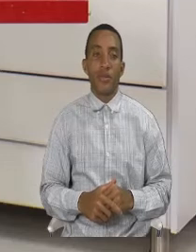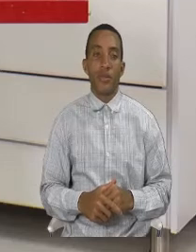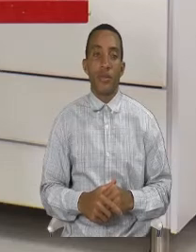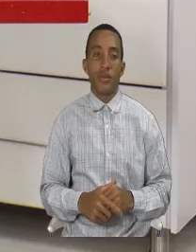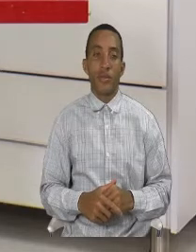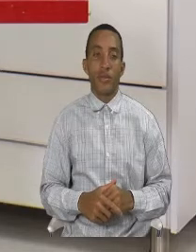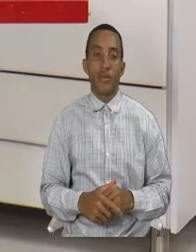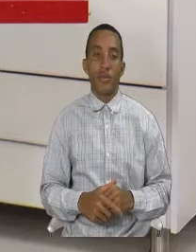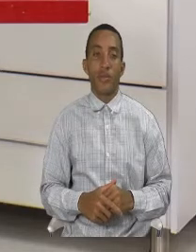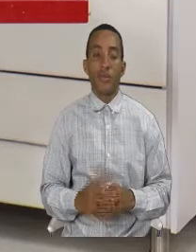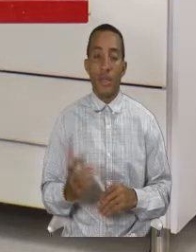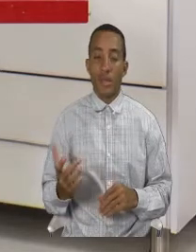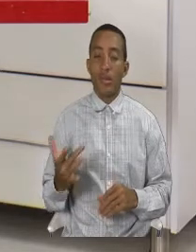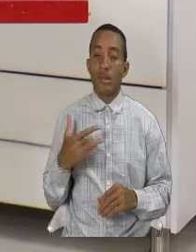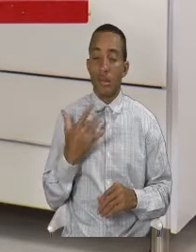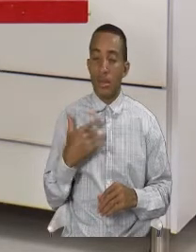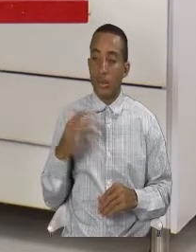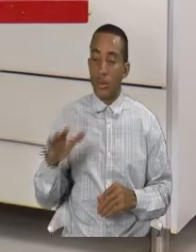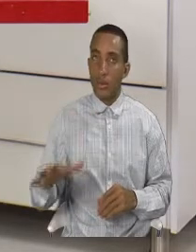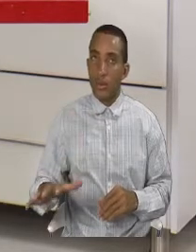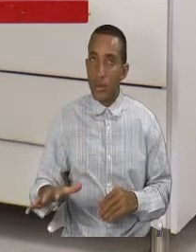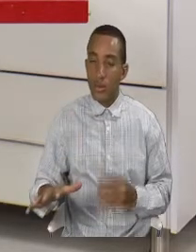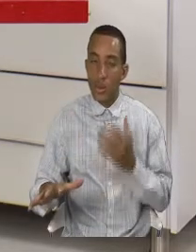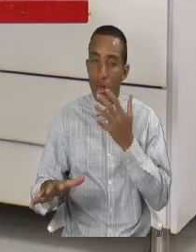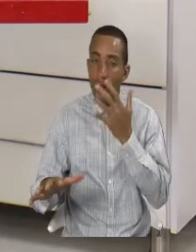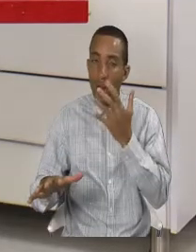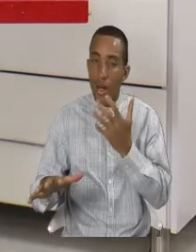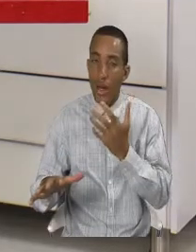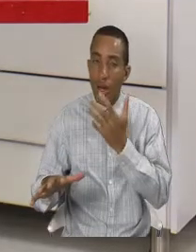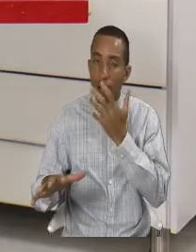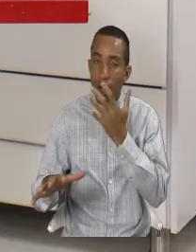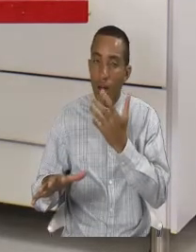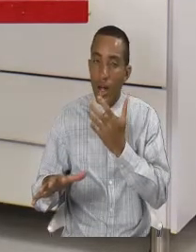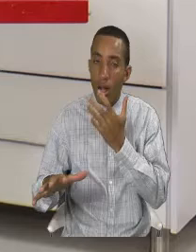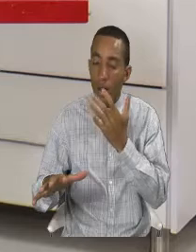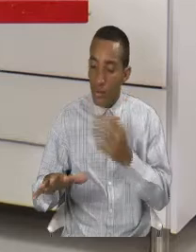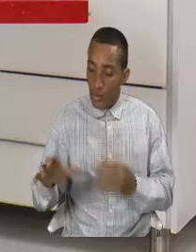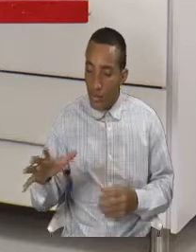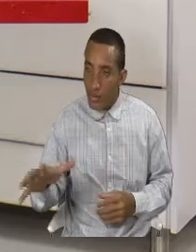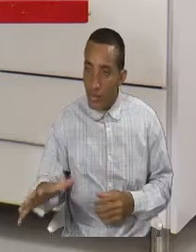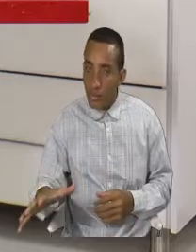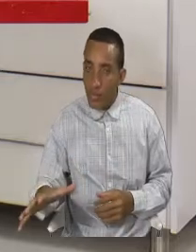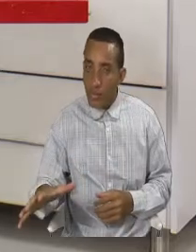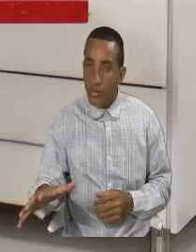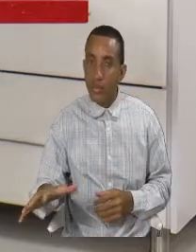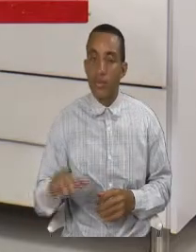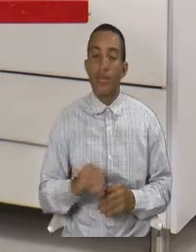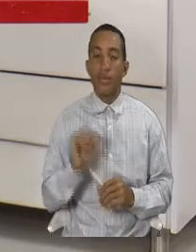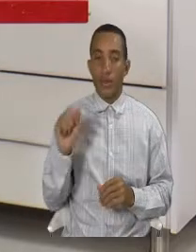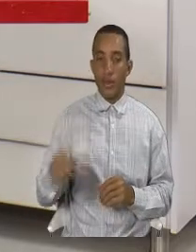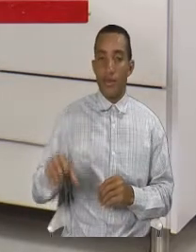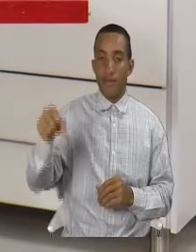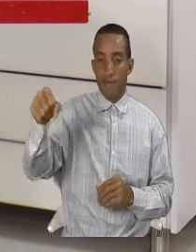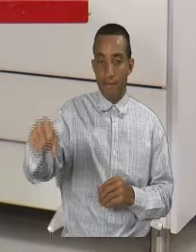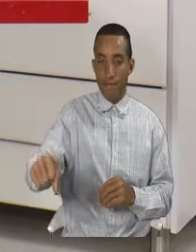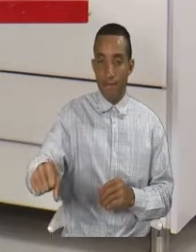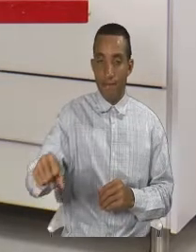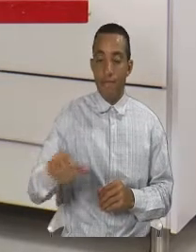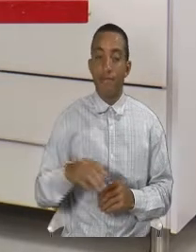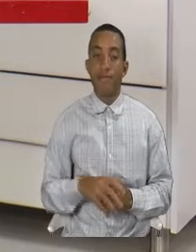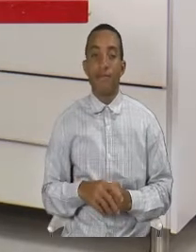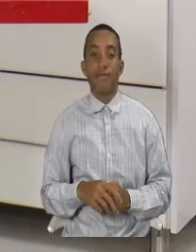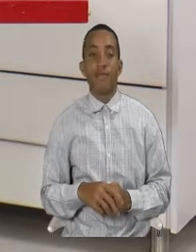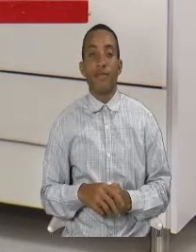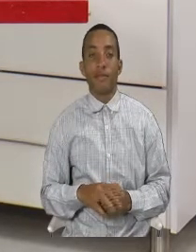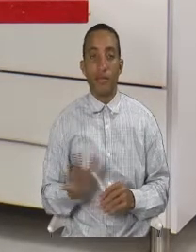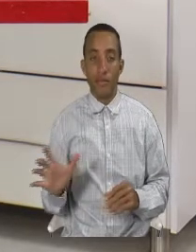Aquí se siente ya tibiecito. La idea es que por medio de la concentración de calor, la temperatura que nos